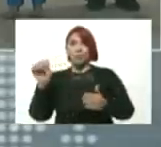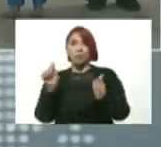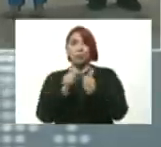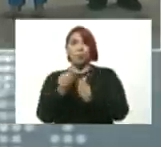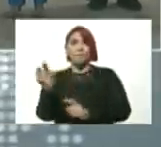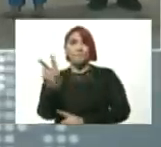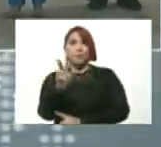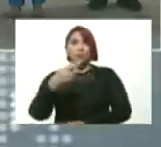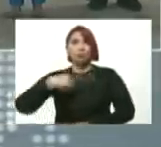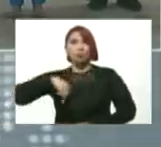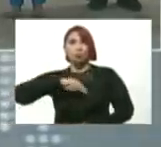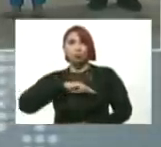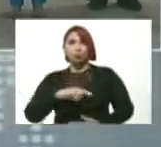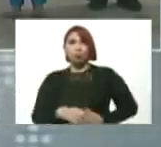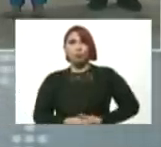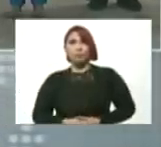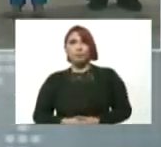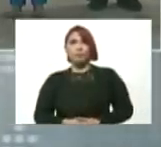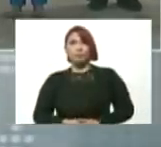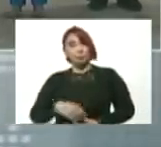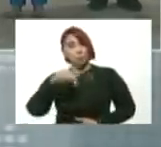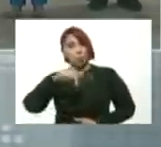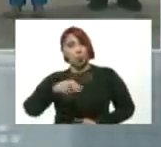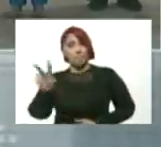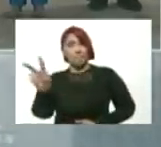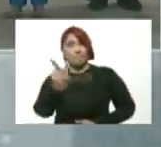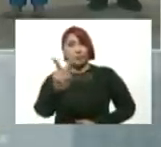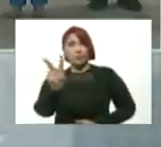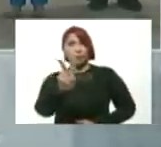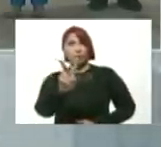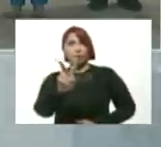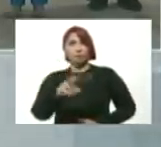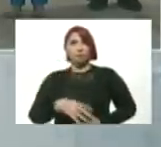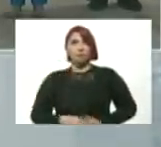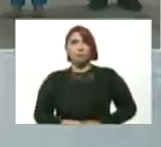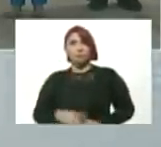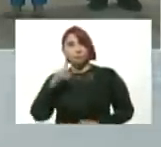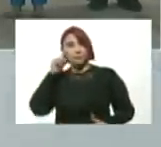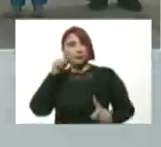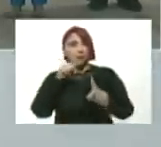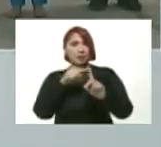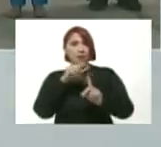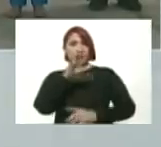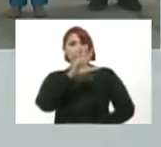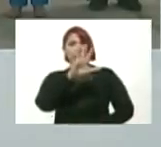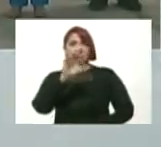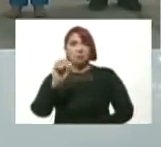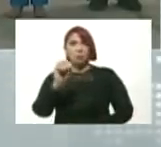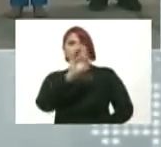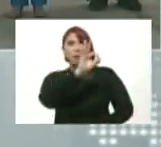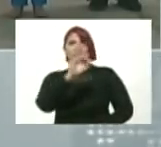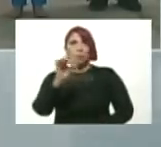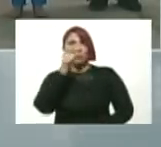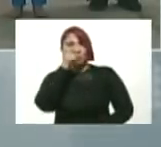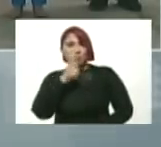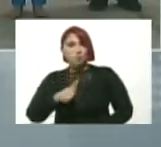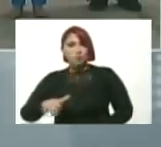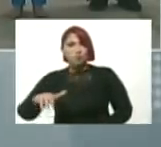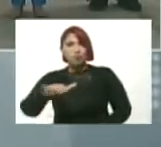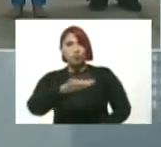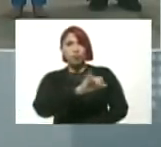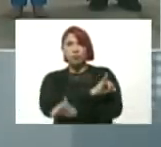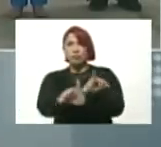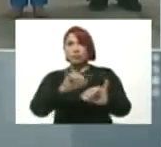nosotros hoy en venezuela estamos llegando al 50 por ciento de la población en edad de ser